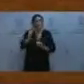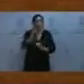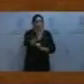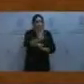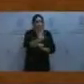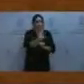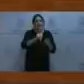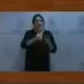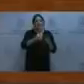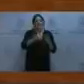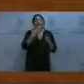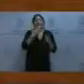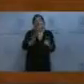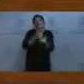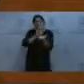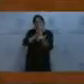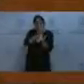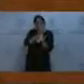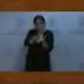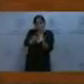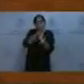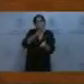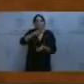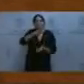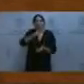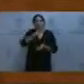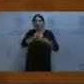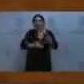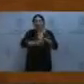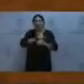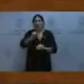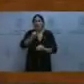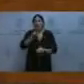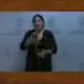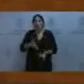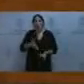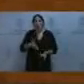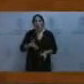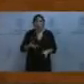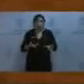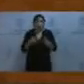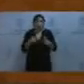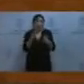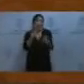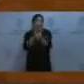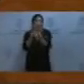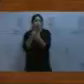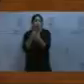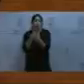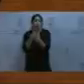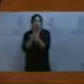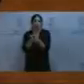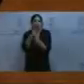había un motivo para un despido disciplinario, ¿por qué no se hizo? Y no teníamos que pagar nada. Porque, ¿sabe lo